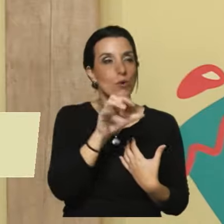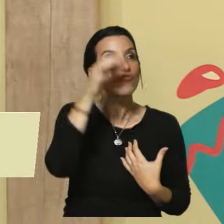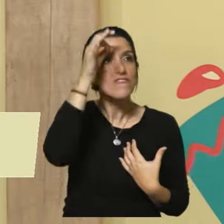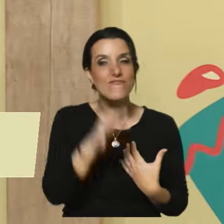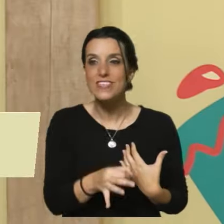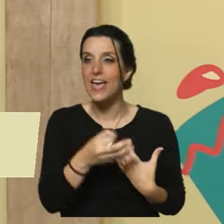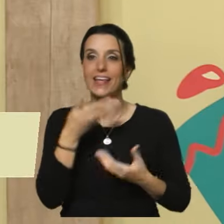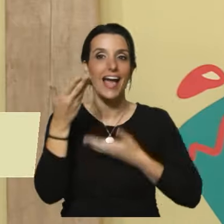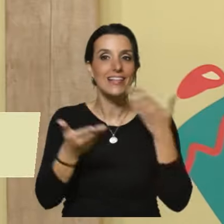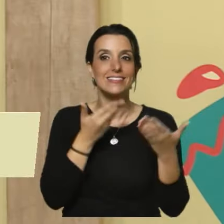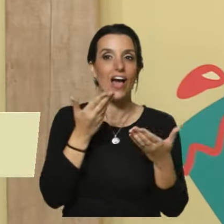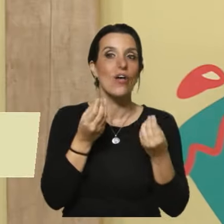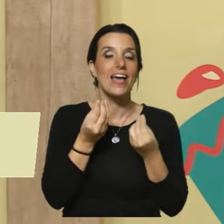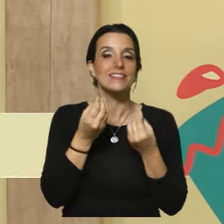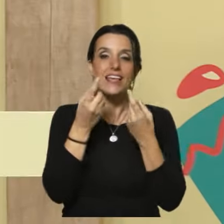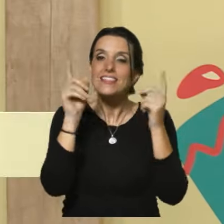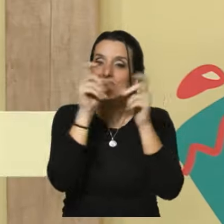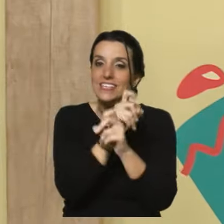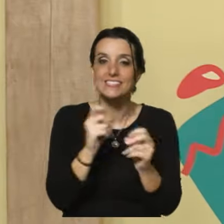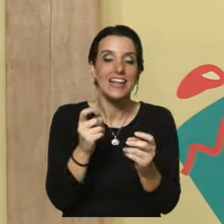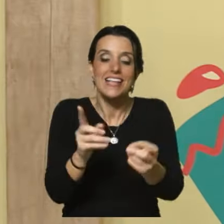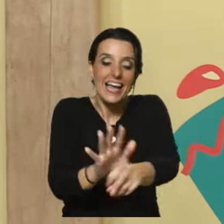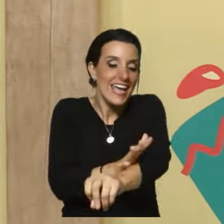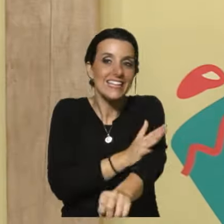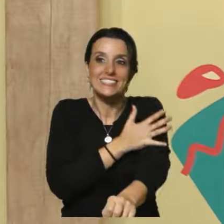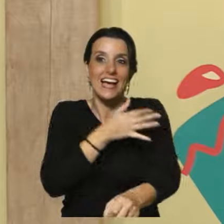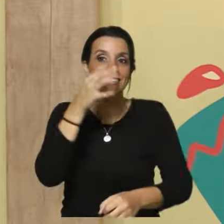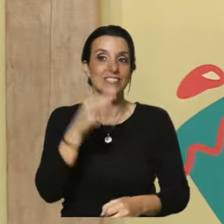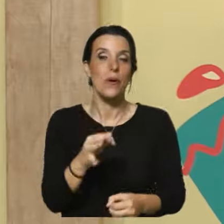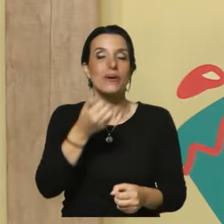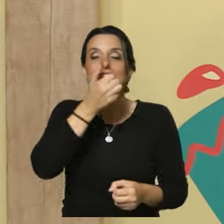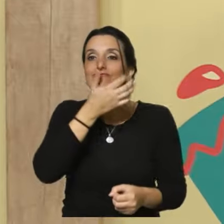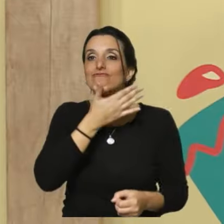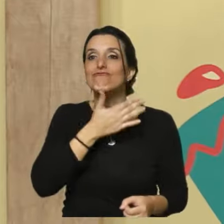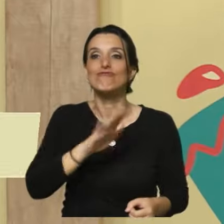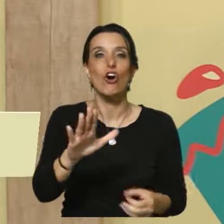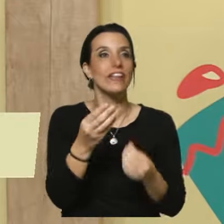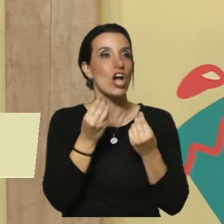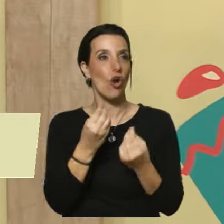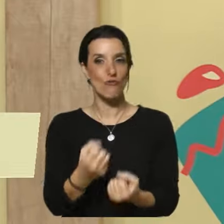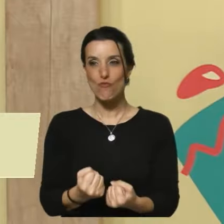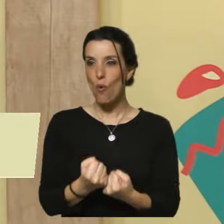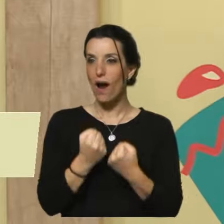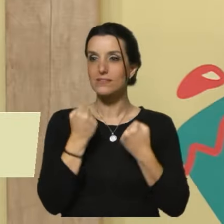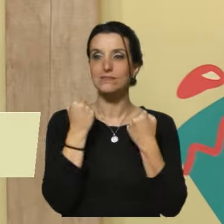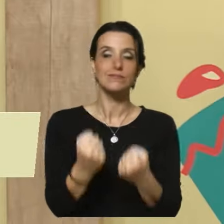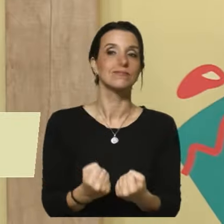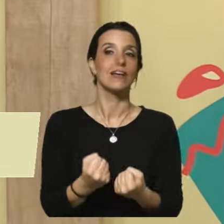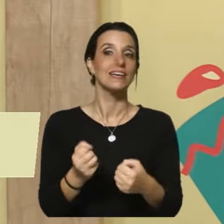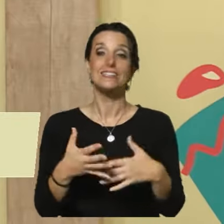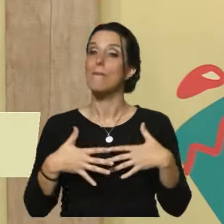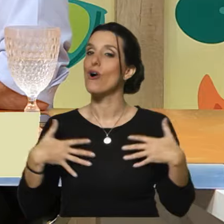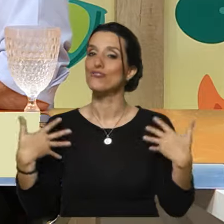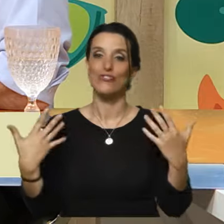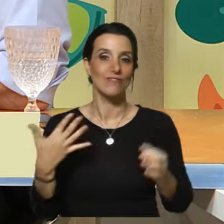tocado bien cantado y es muy difícil que no se te ponga la piel de gallina porque hay cada historia y con esa intensidad este es pura emoción